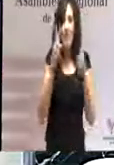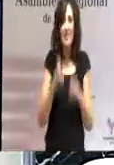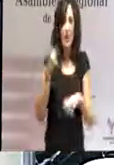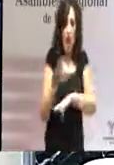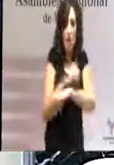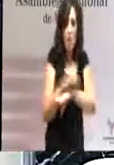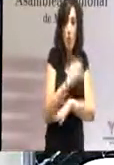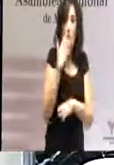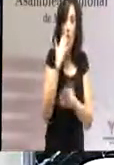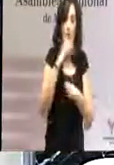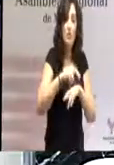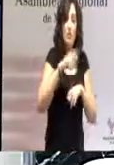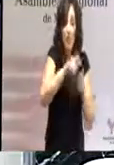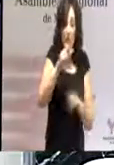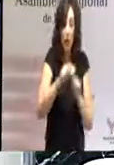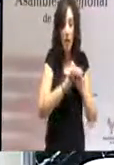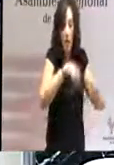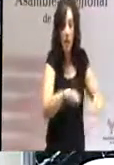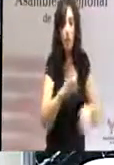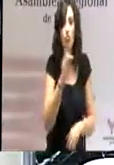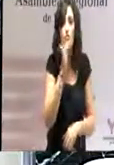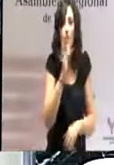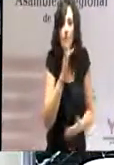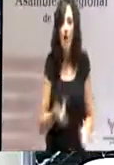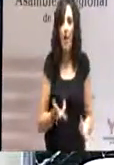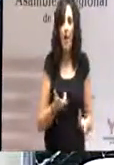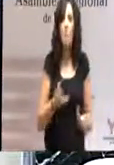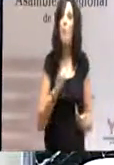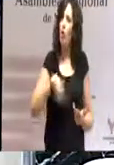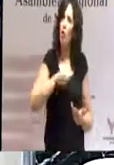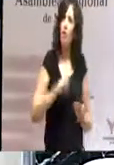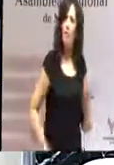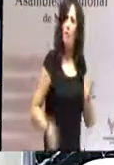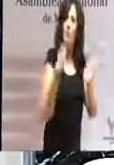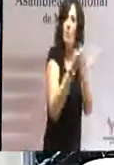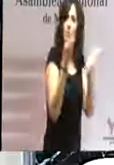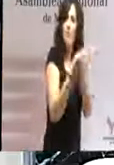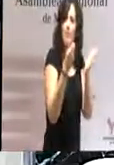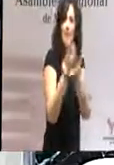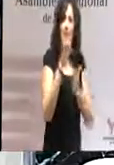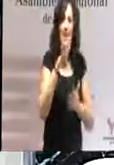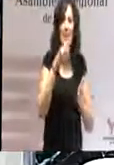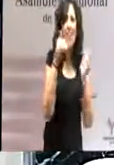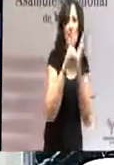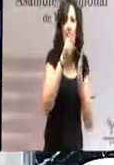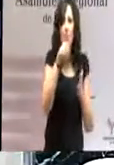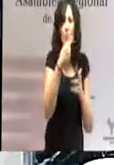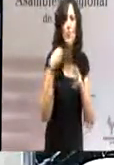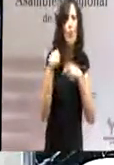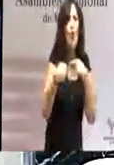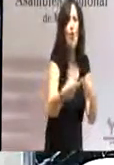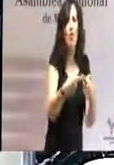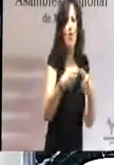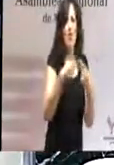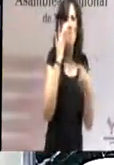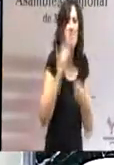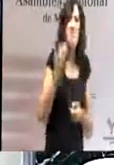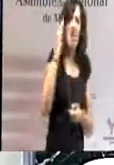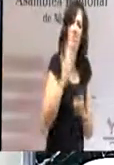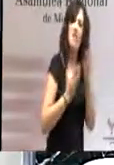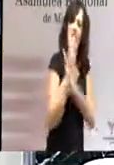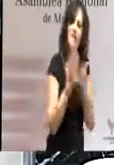un solo pasajero, pero por el que sí pagamos 15.000 euros al día. Señorías, los murcianos